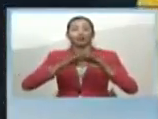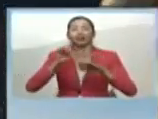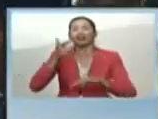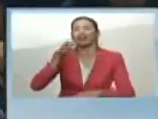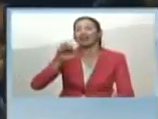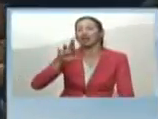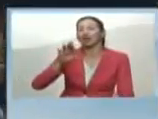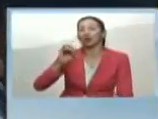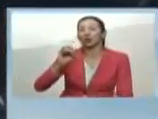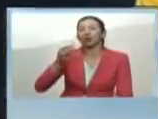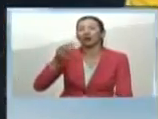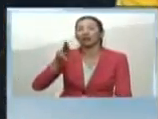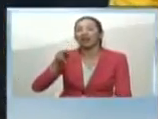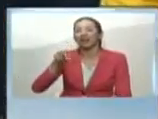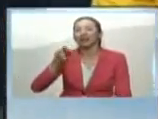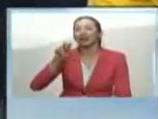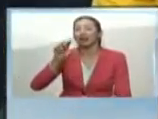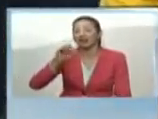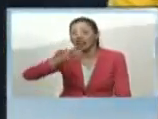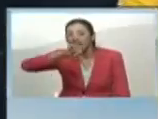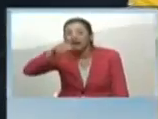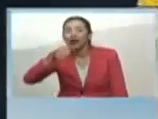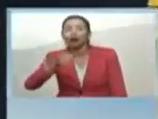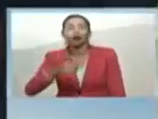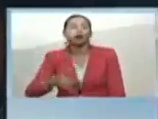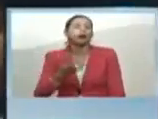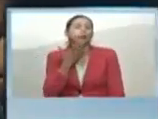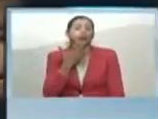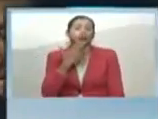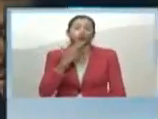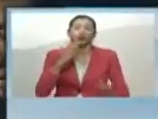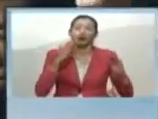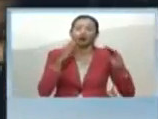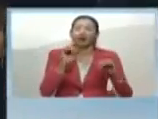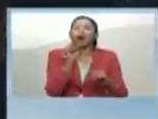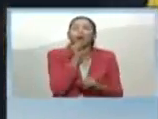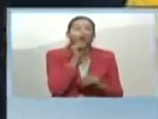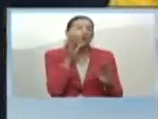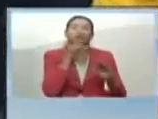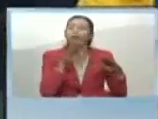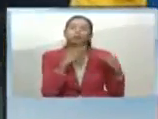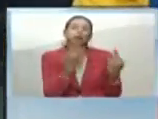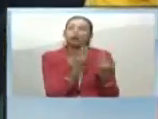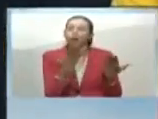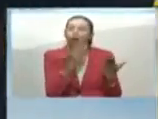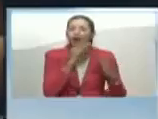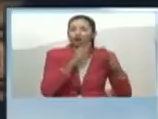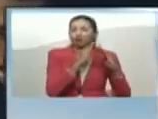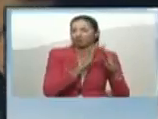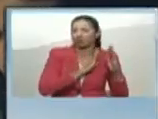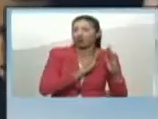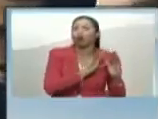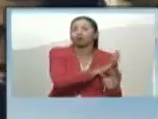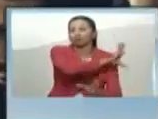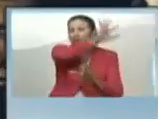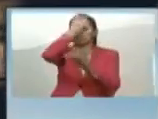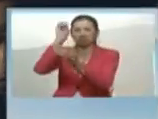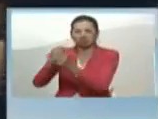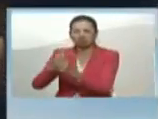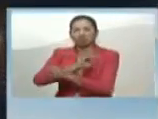tiene para ser recluido el abuelo, pero también tiene unos espacios